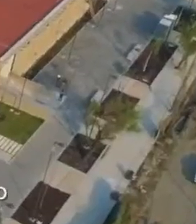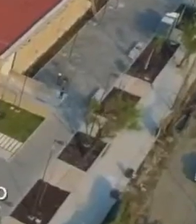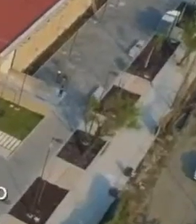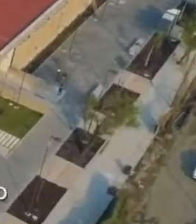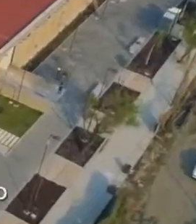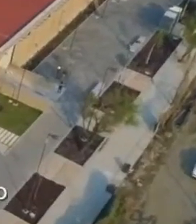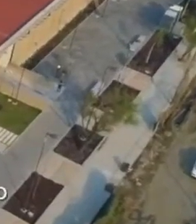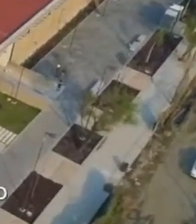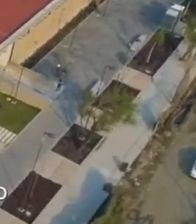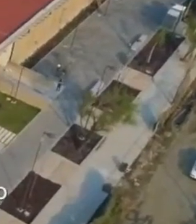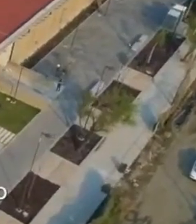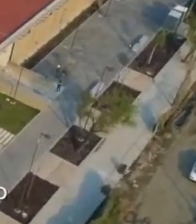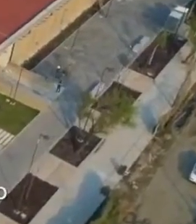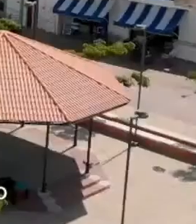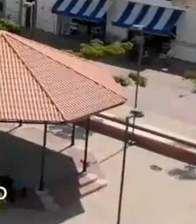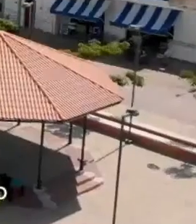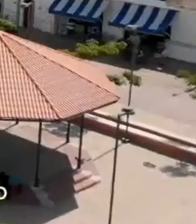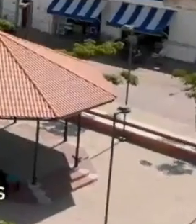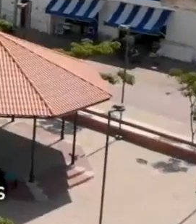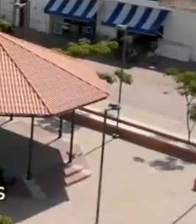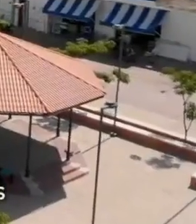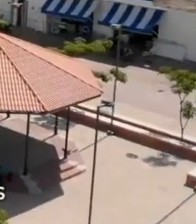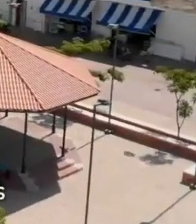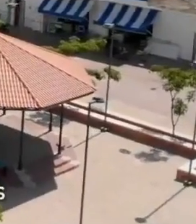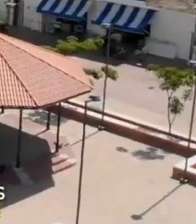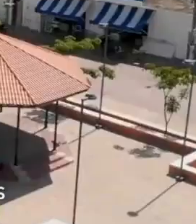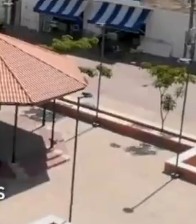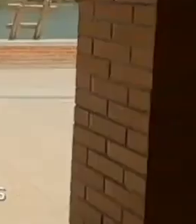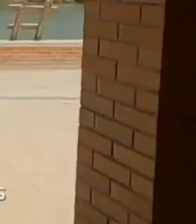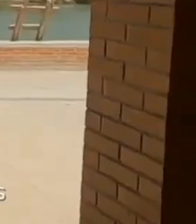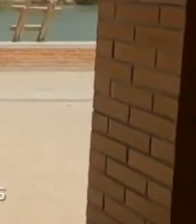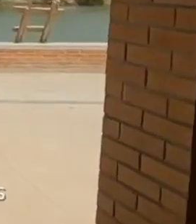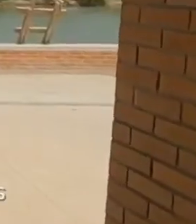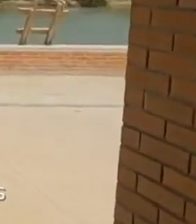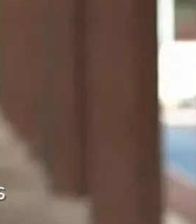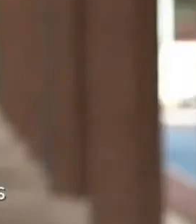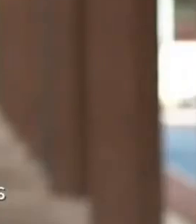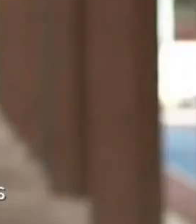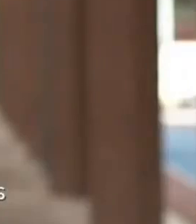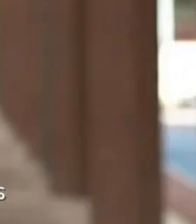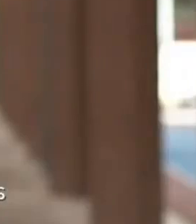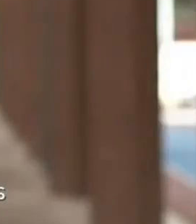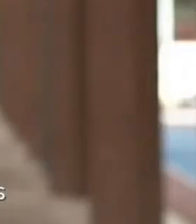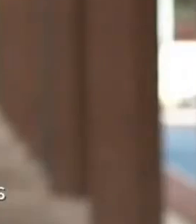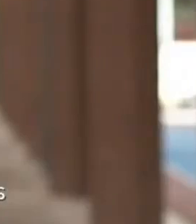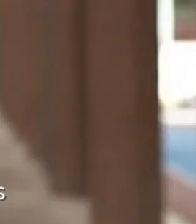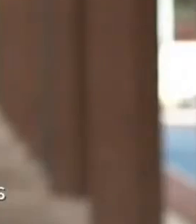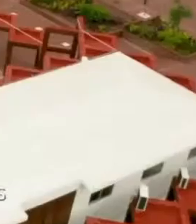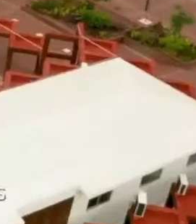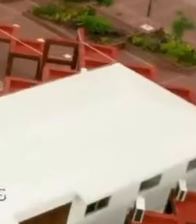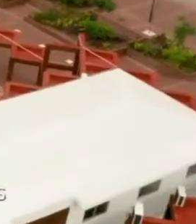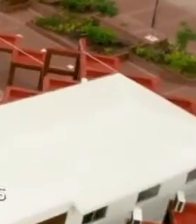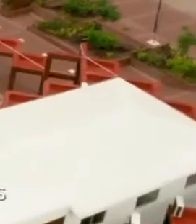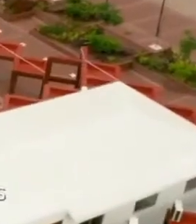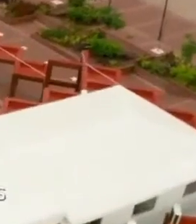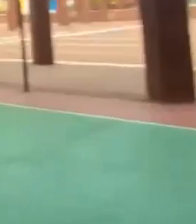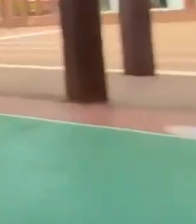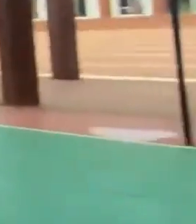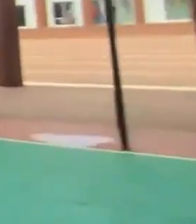Es un beneficio que estamos recibiendo toda la comunidad, tanto niños, jóvenes como